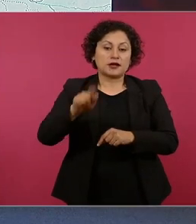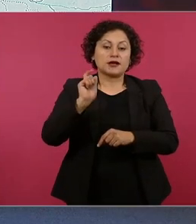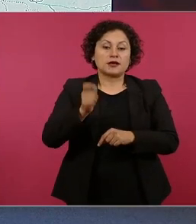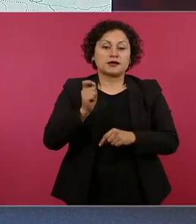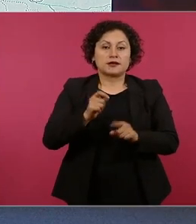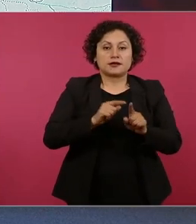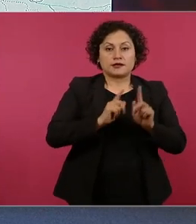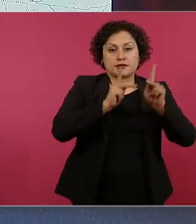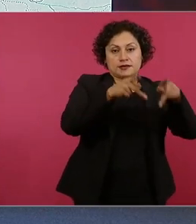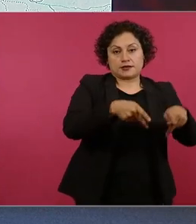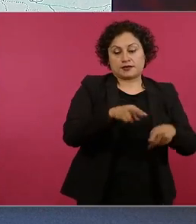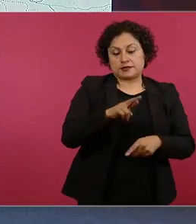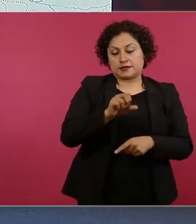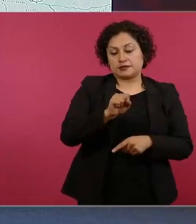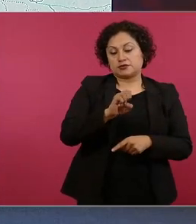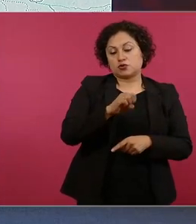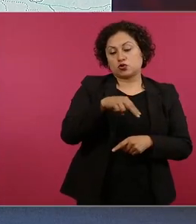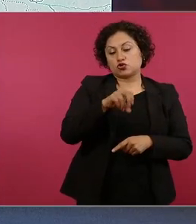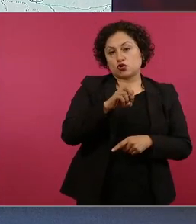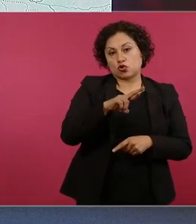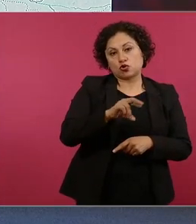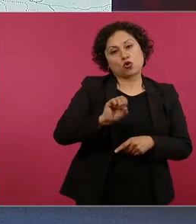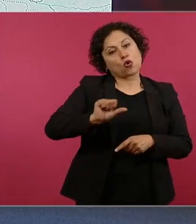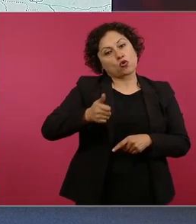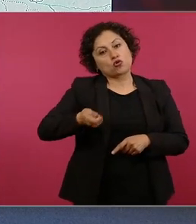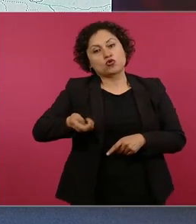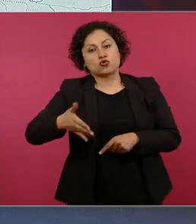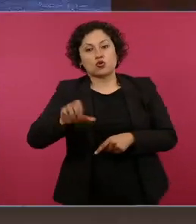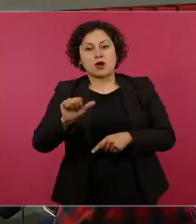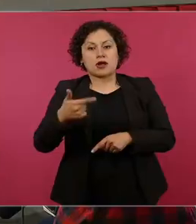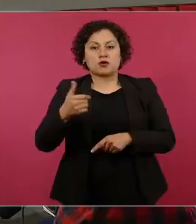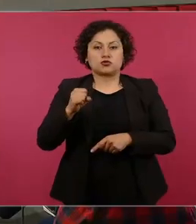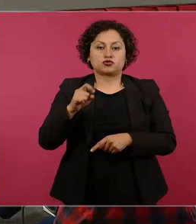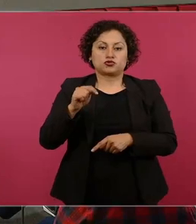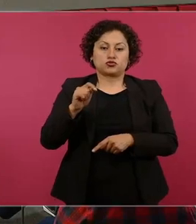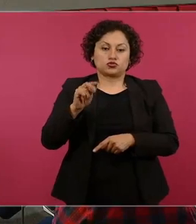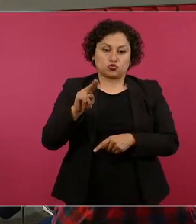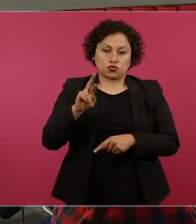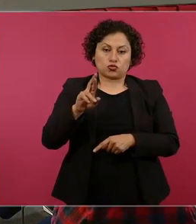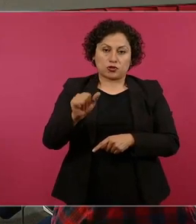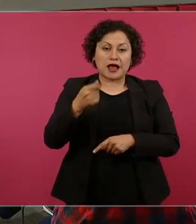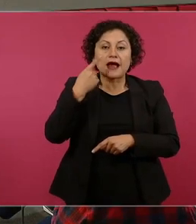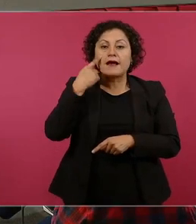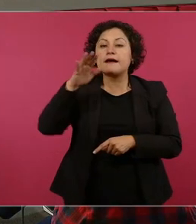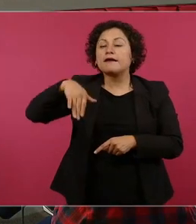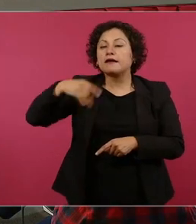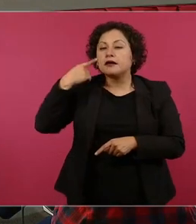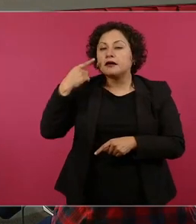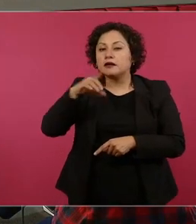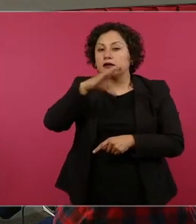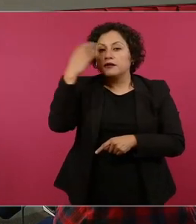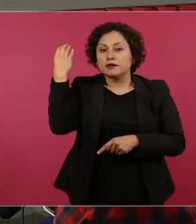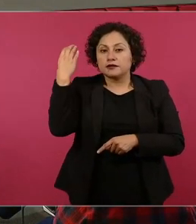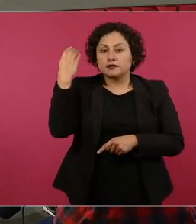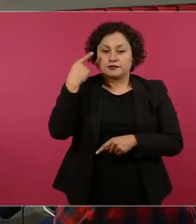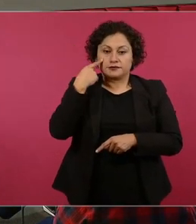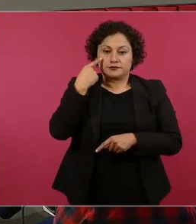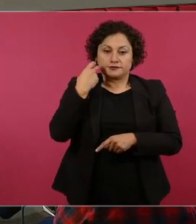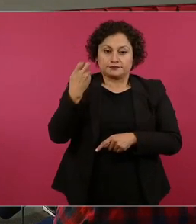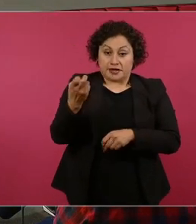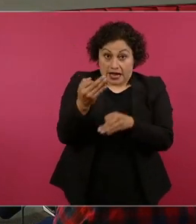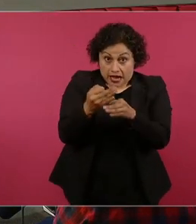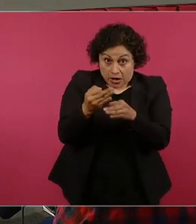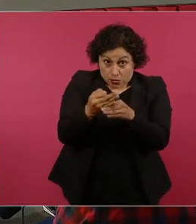llama así langostura a ver Pon el último puente a ver si ya este soy